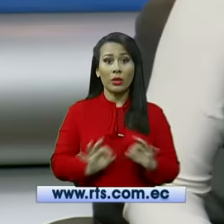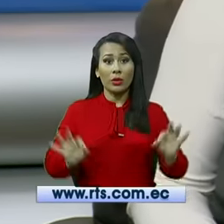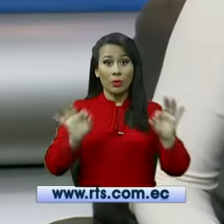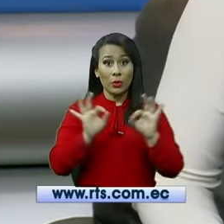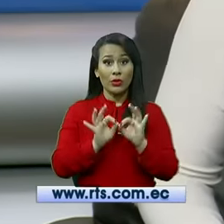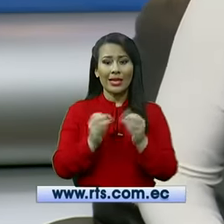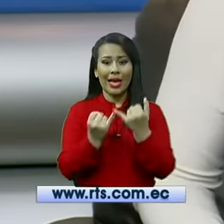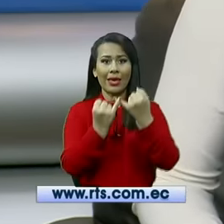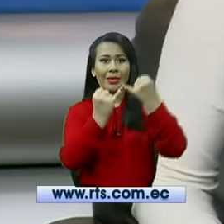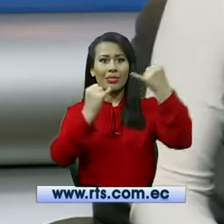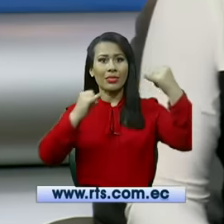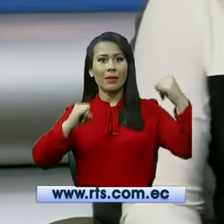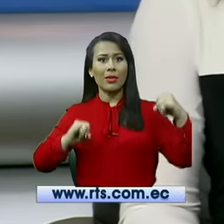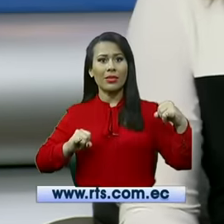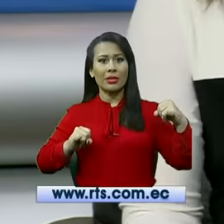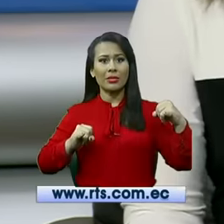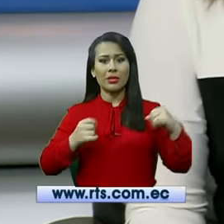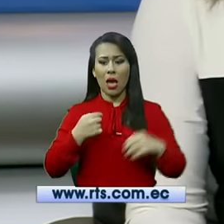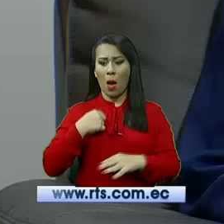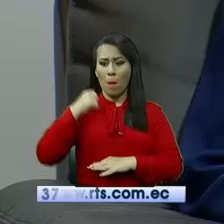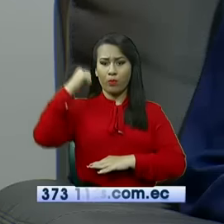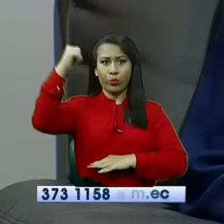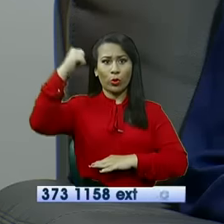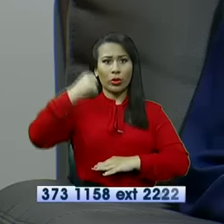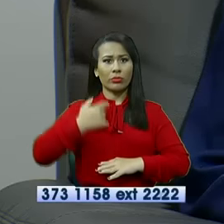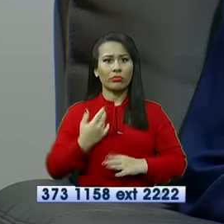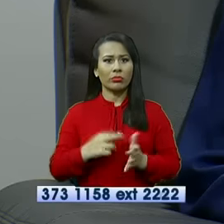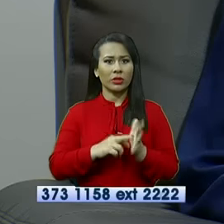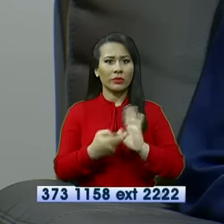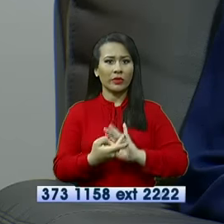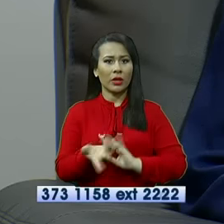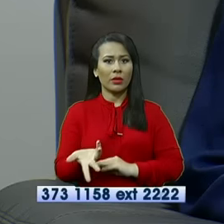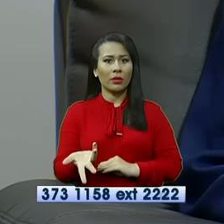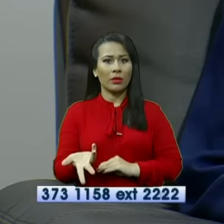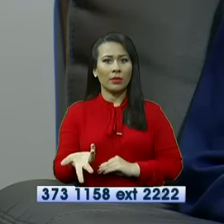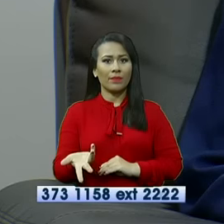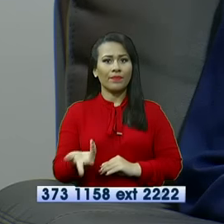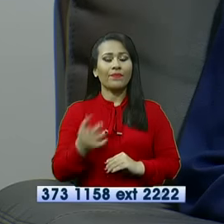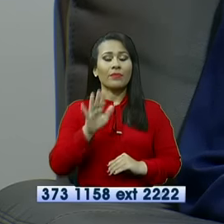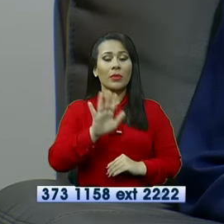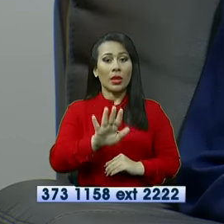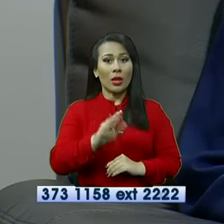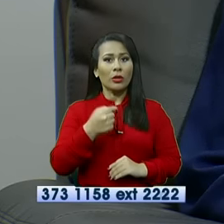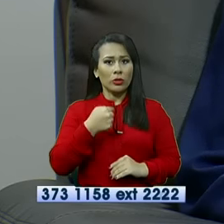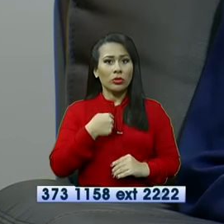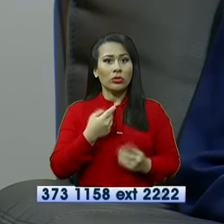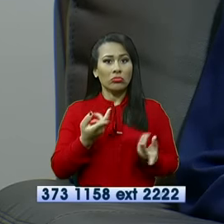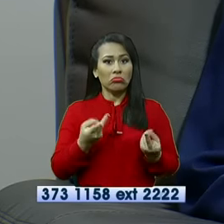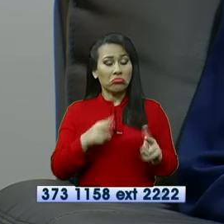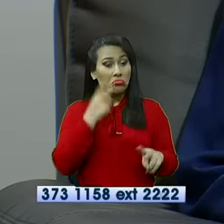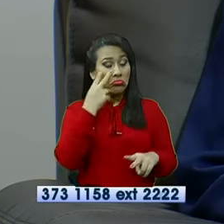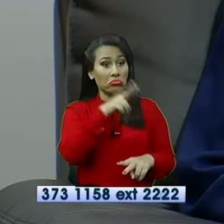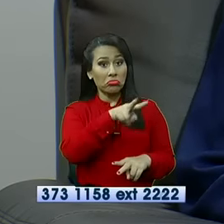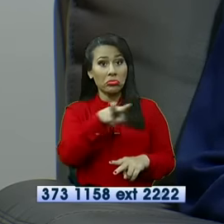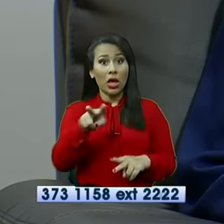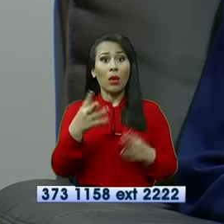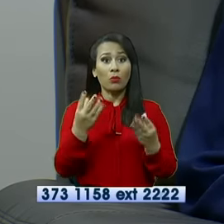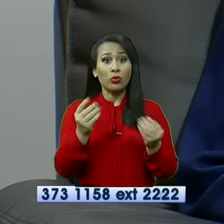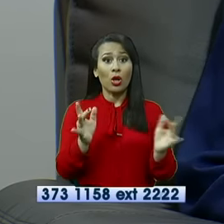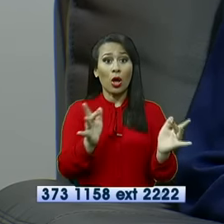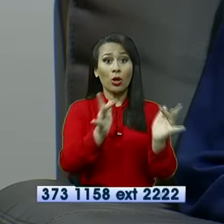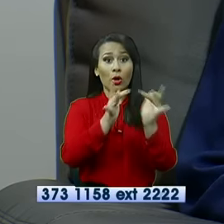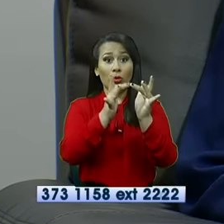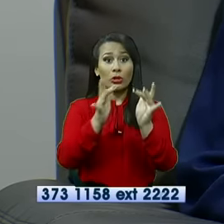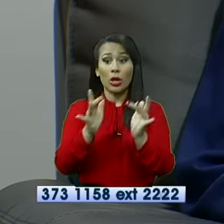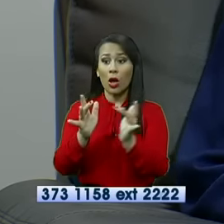de la independencia de poderes mi querido doctor bueno Esto es algo en lo que coincidieron y hay que